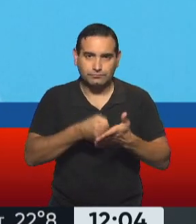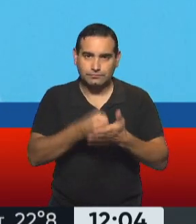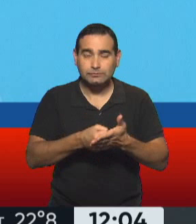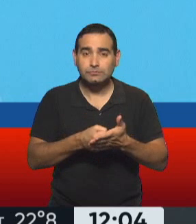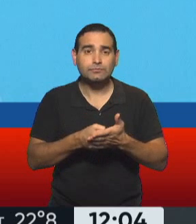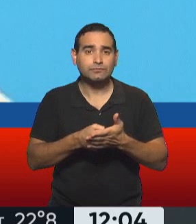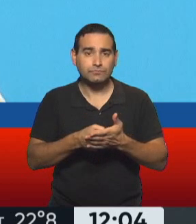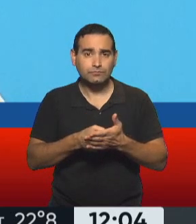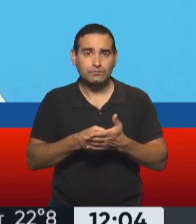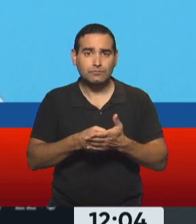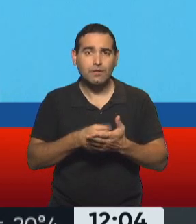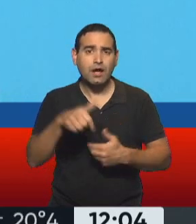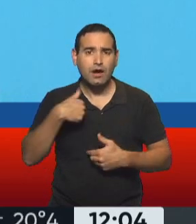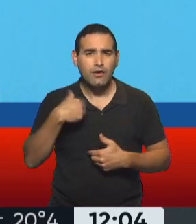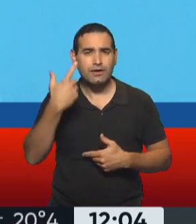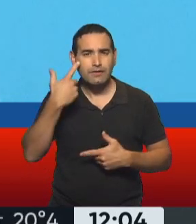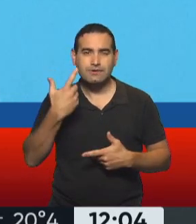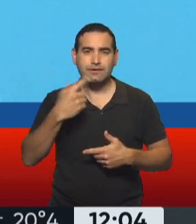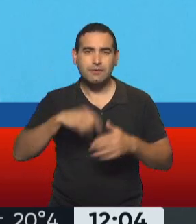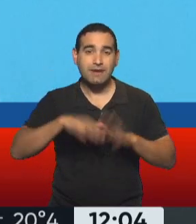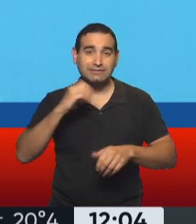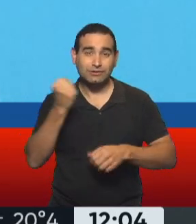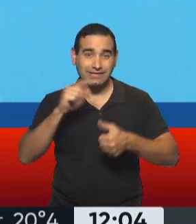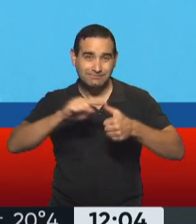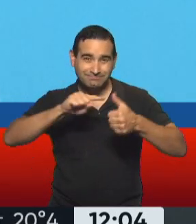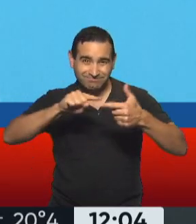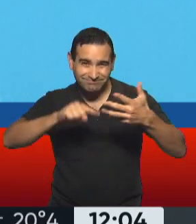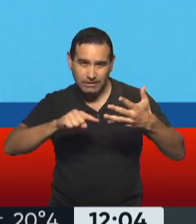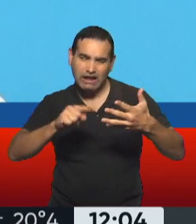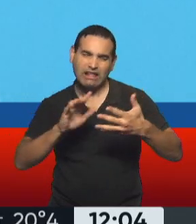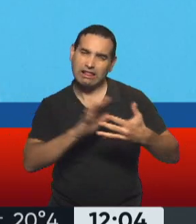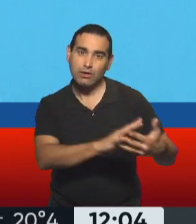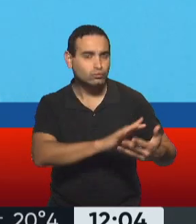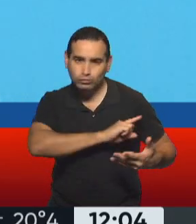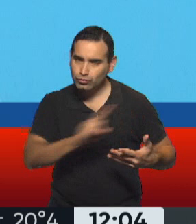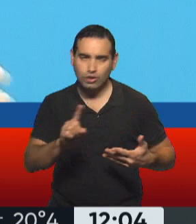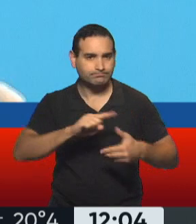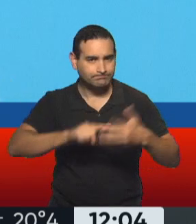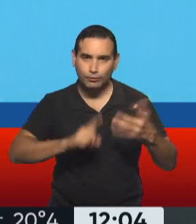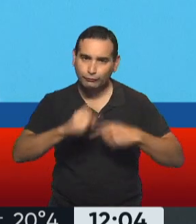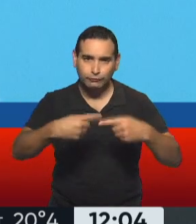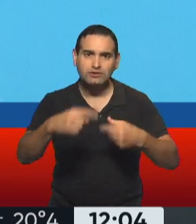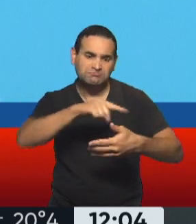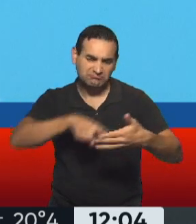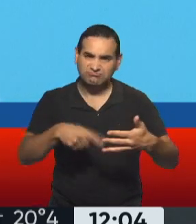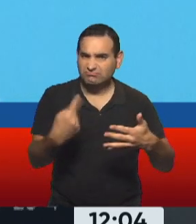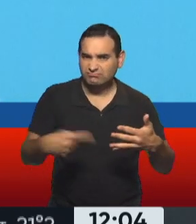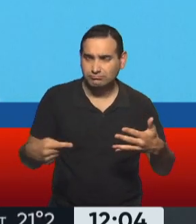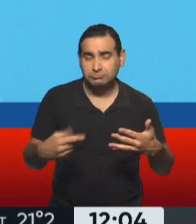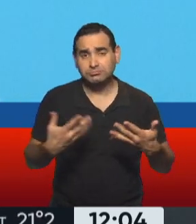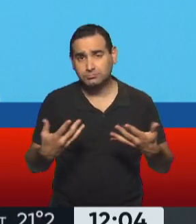Pero no tenemos que abandonar ese cambio de prioridades en el que nos habíamos comprometido. Y ese cambio de prioridades era avanzar